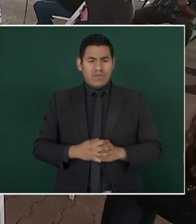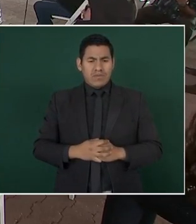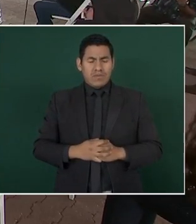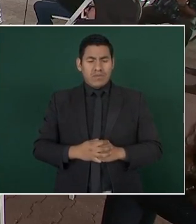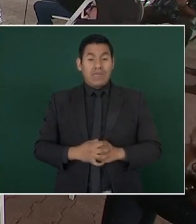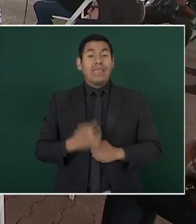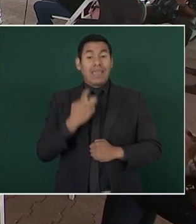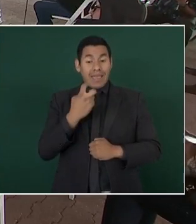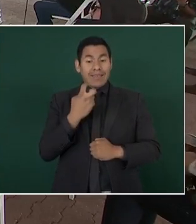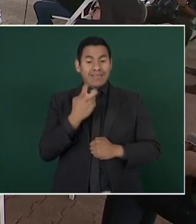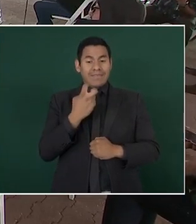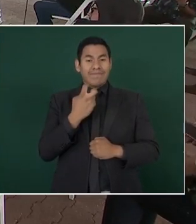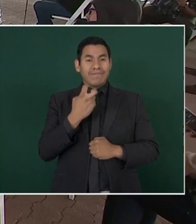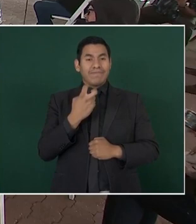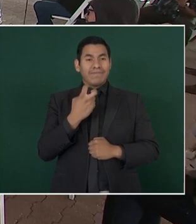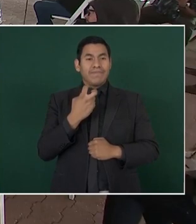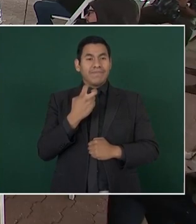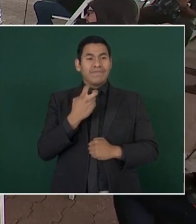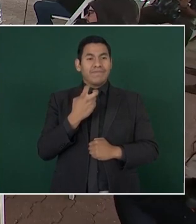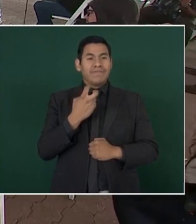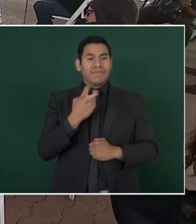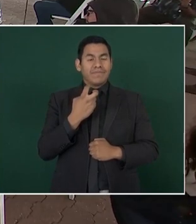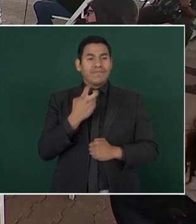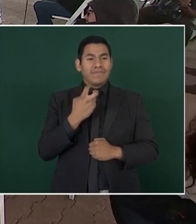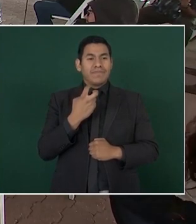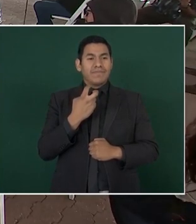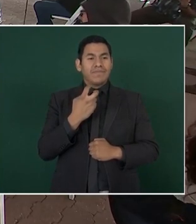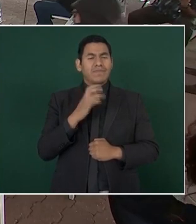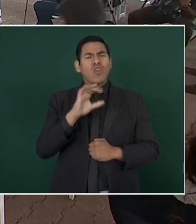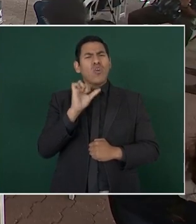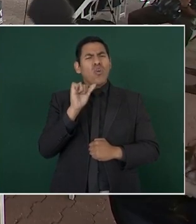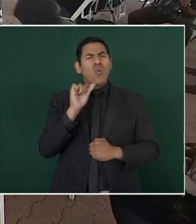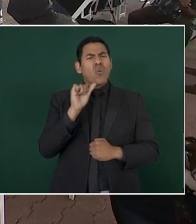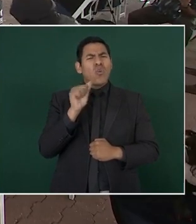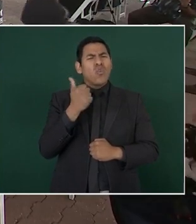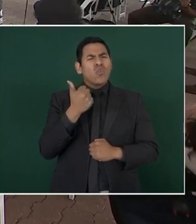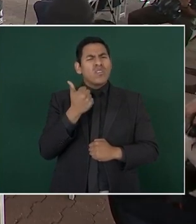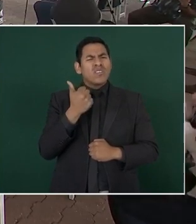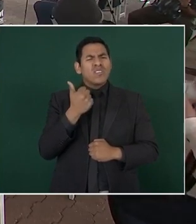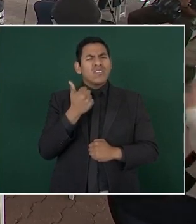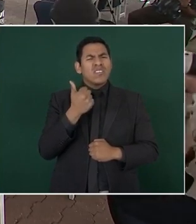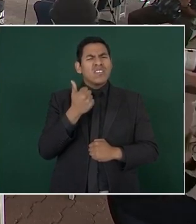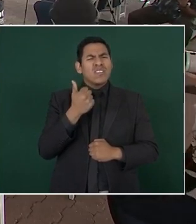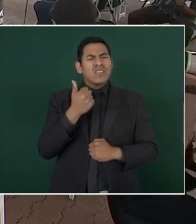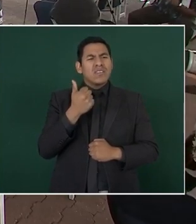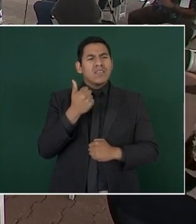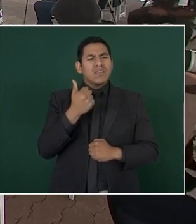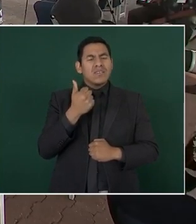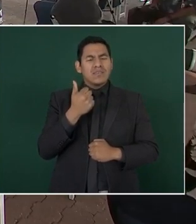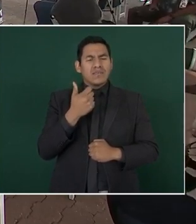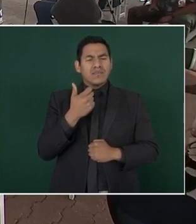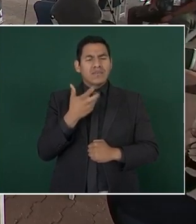Ah, bueno, esta es la, pero ¿por qué no pones la de los? Sí.